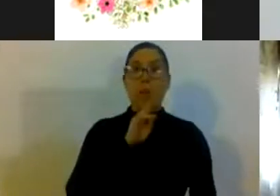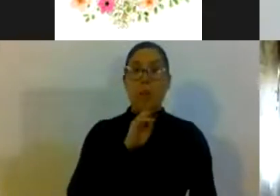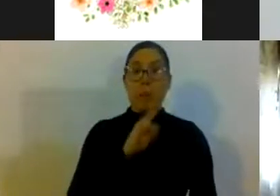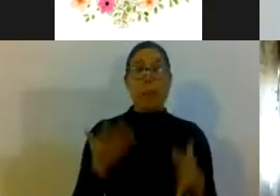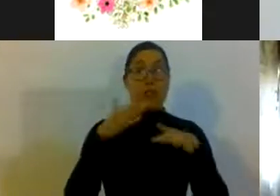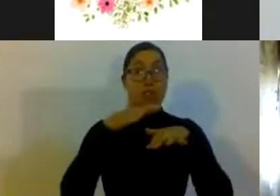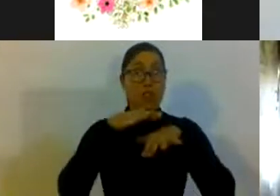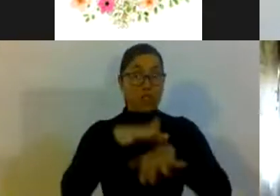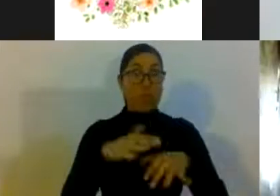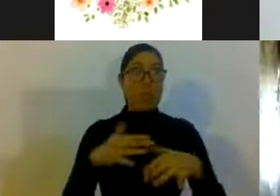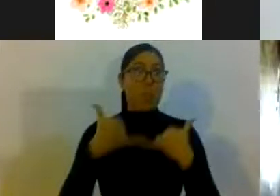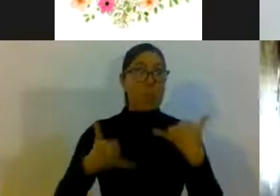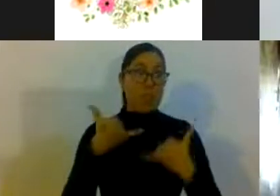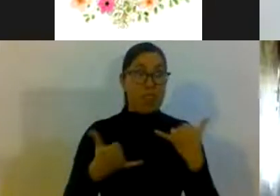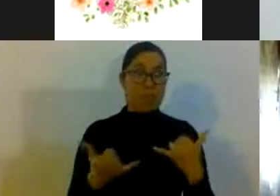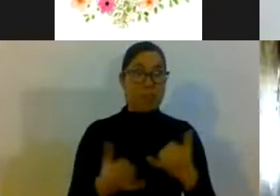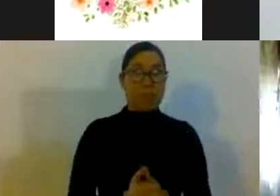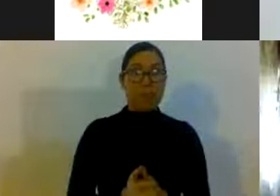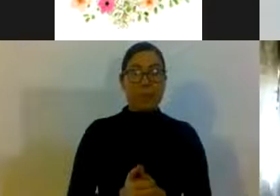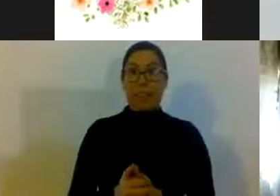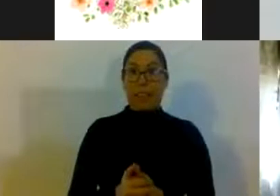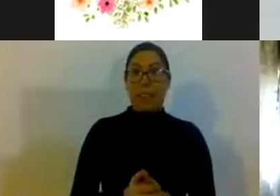qué le añadirían a esta historia?